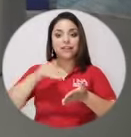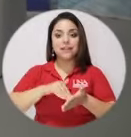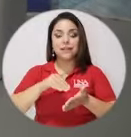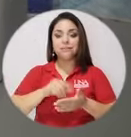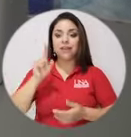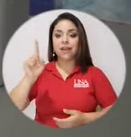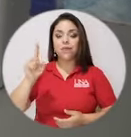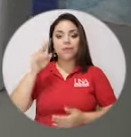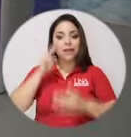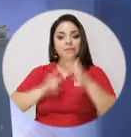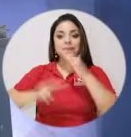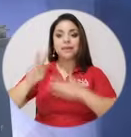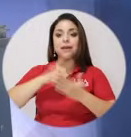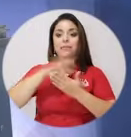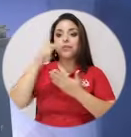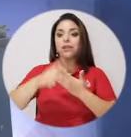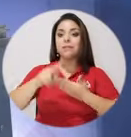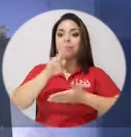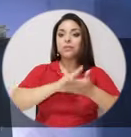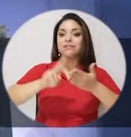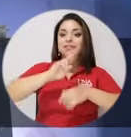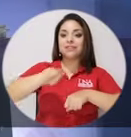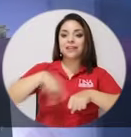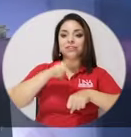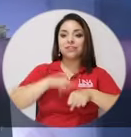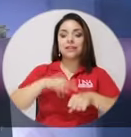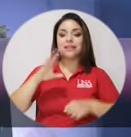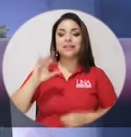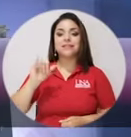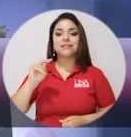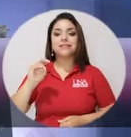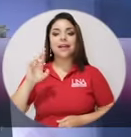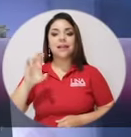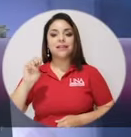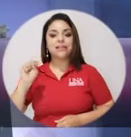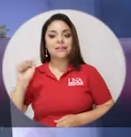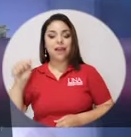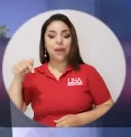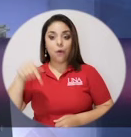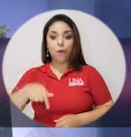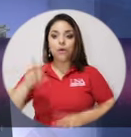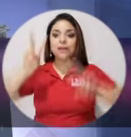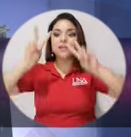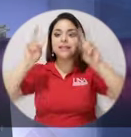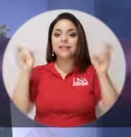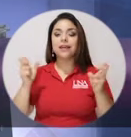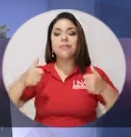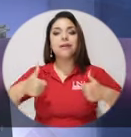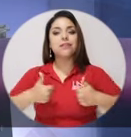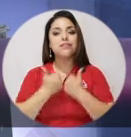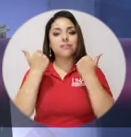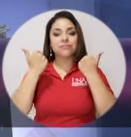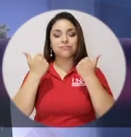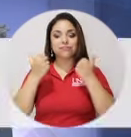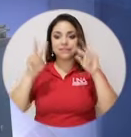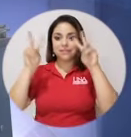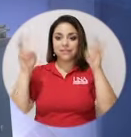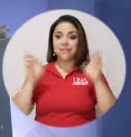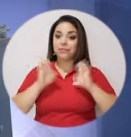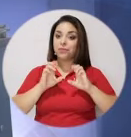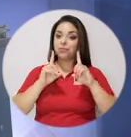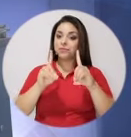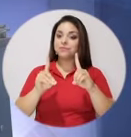Regresa usted a Una Mirada, el programa de la Universidad Nacional y el CINAR S.A. Hoy con el tema de los retos en